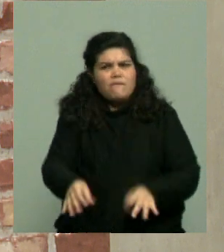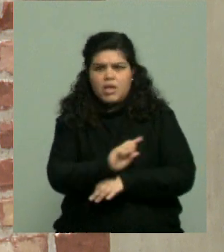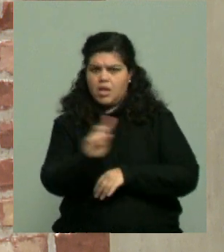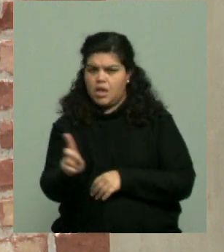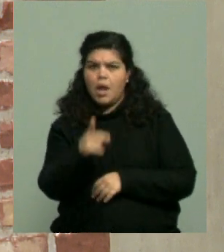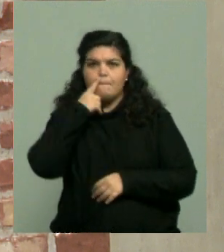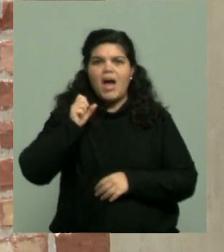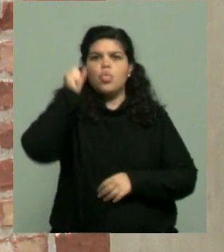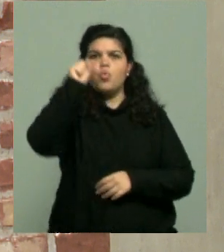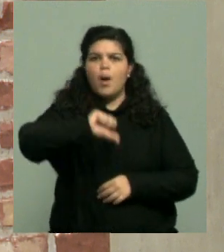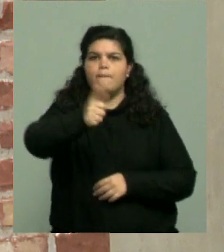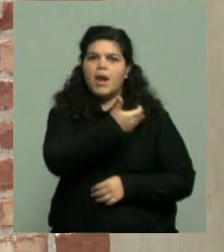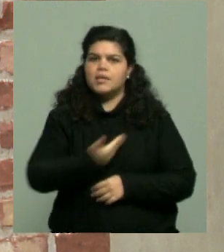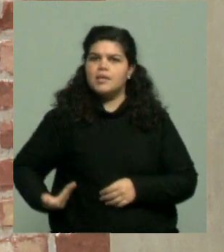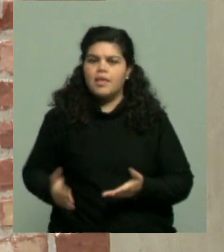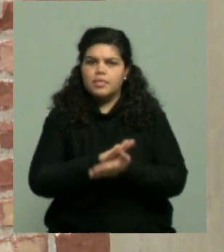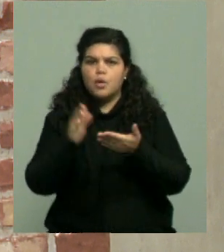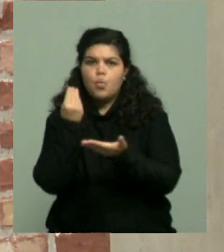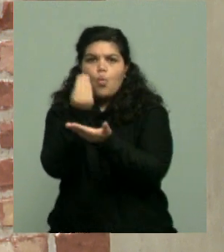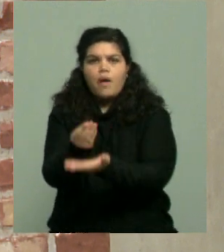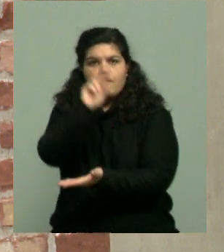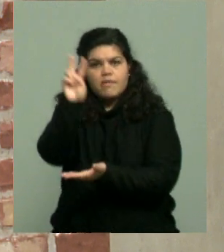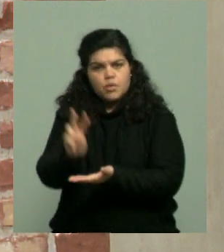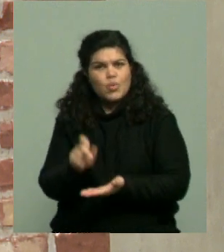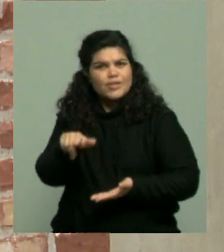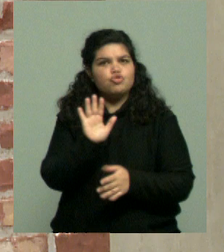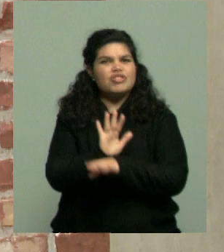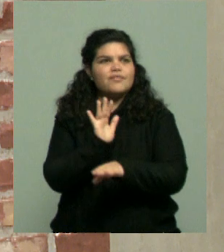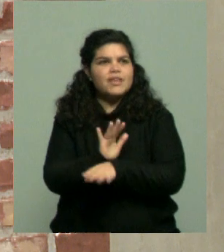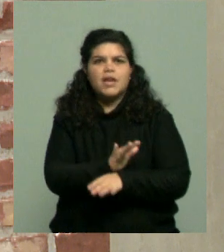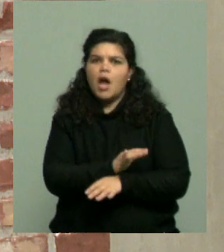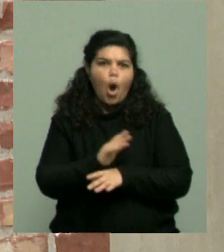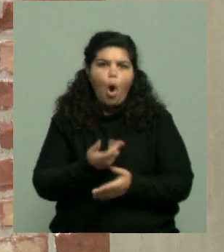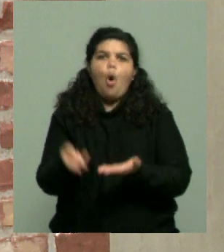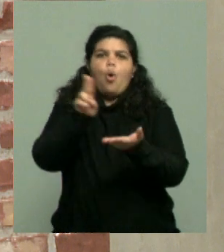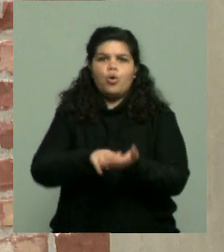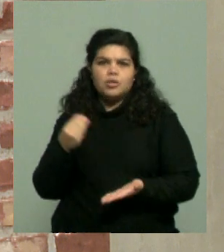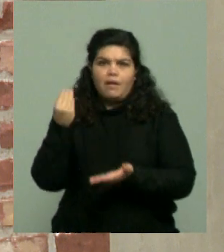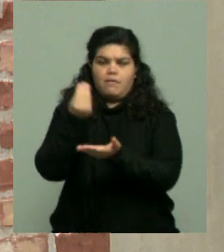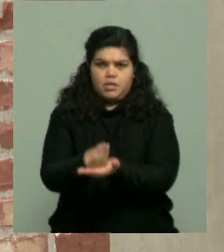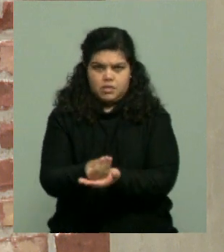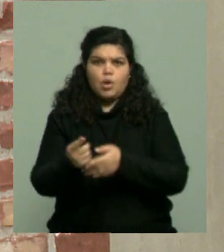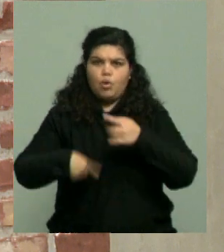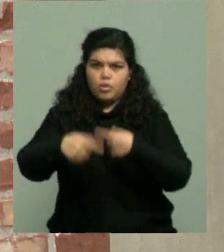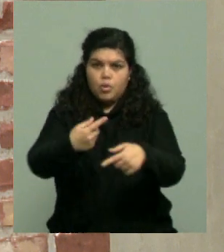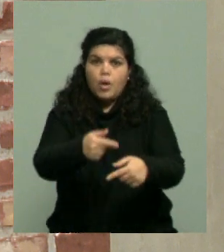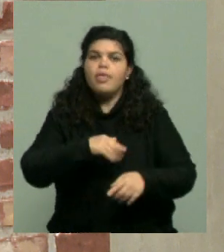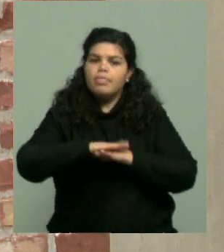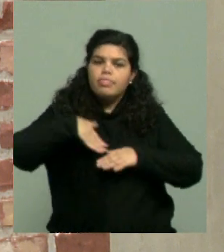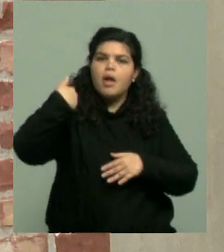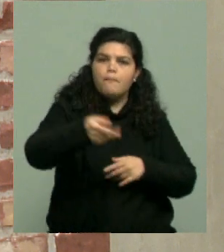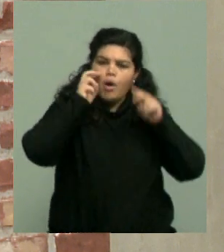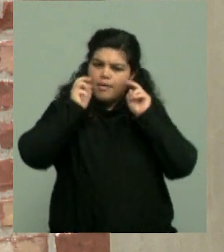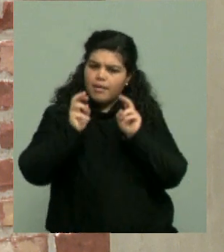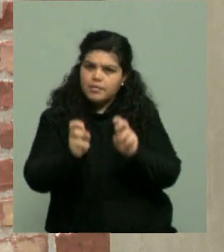Maduro como el ganador, ¿no? Lo cual significa un nuevo mandato para el actual presidente de Venezuela. Lo vamos a analizar en la semana. Nos